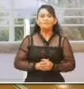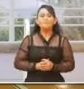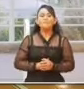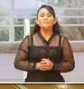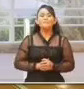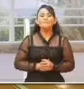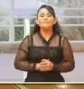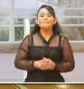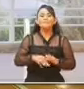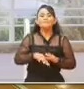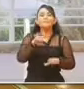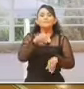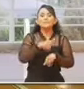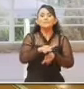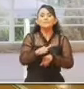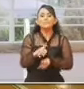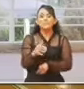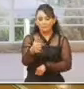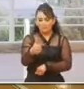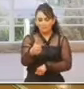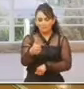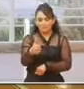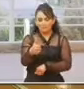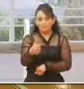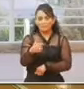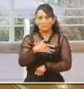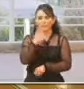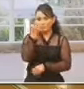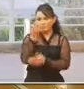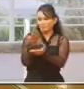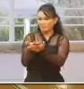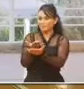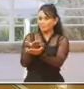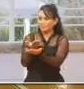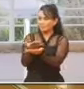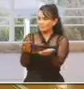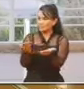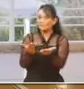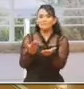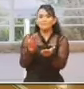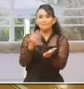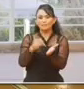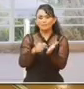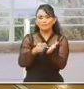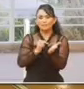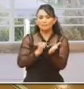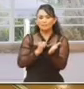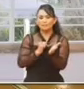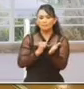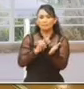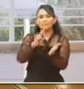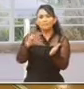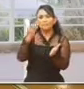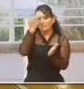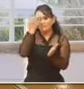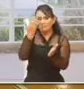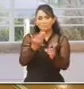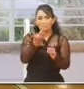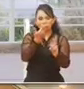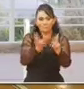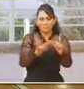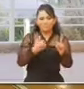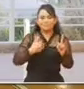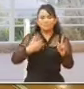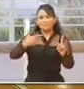día referente al punto señalado con el número 6, me permito poner a su consideración el siguiente acuerdo. Se reconoce como beneficiaria del